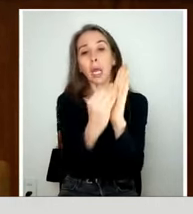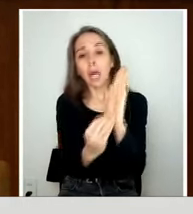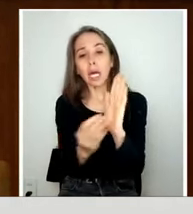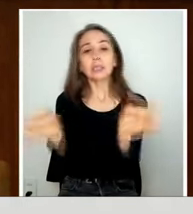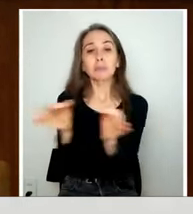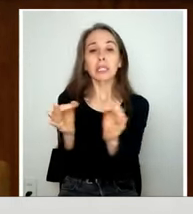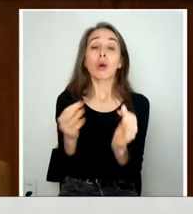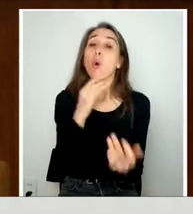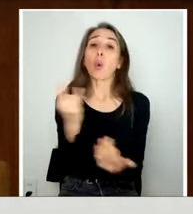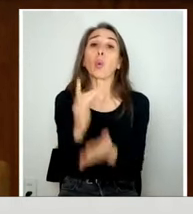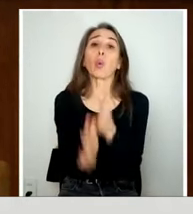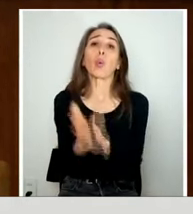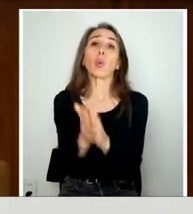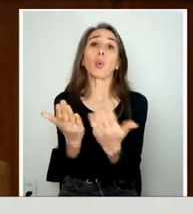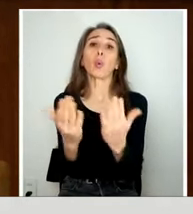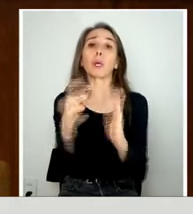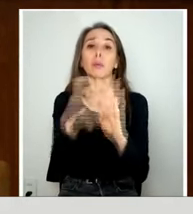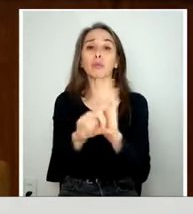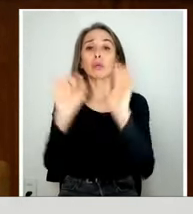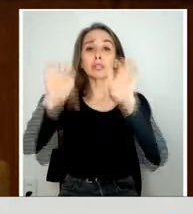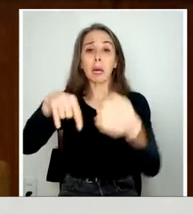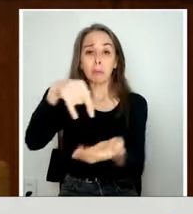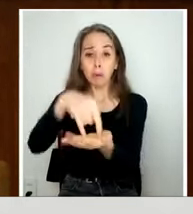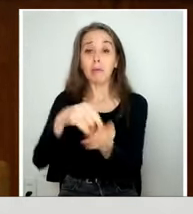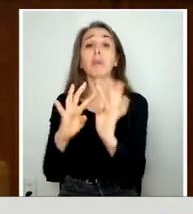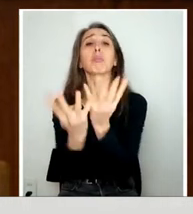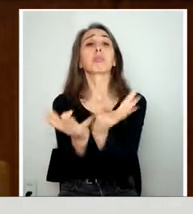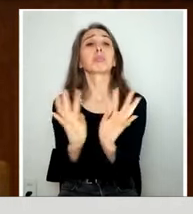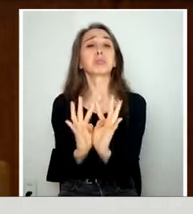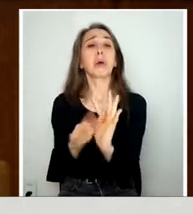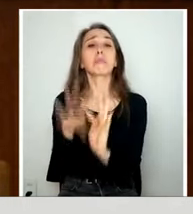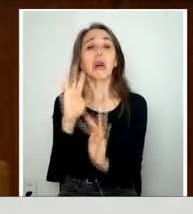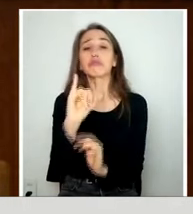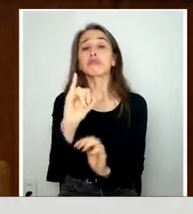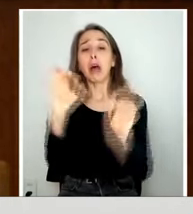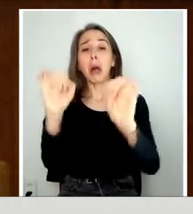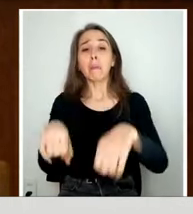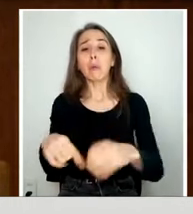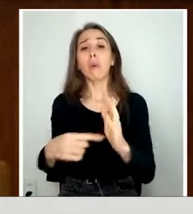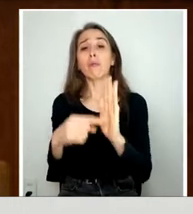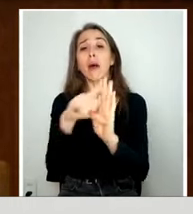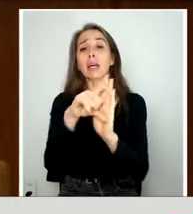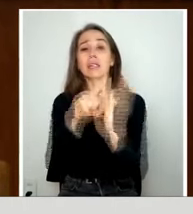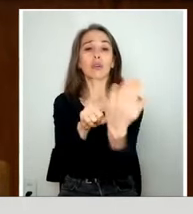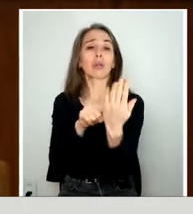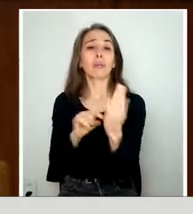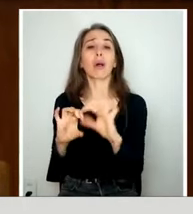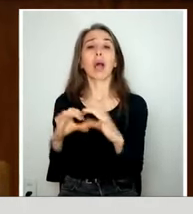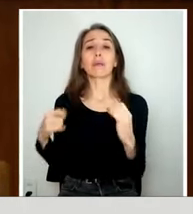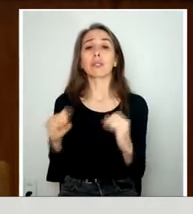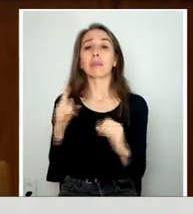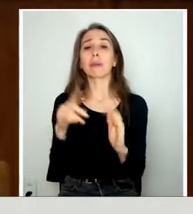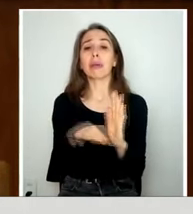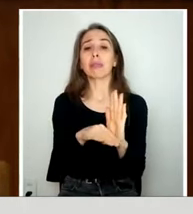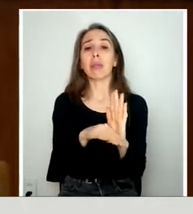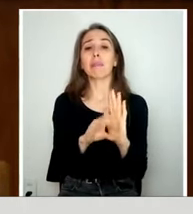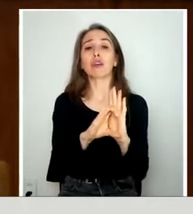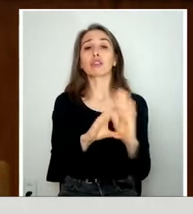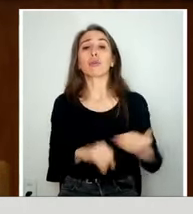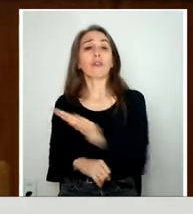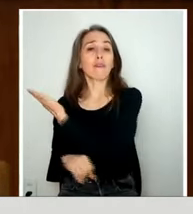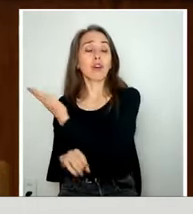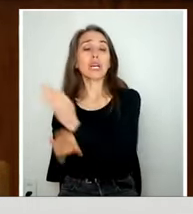así la comisión determinó aprobar por la mayoría de sus integrantes presentes el texto propuesto por el senado en primer trámite constitucional sin modificaciones